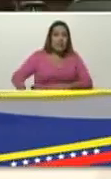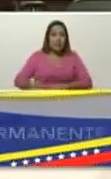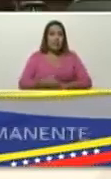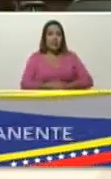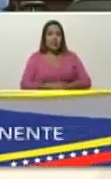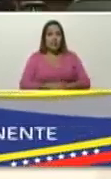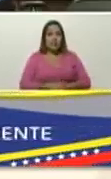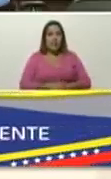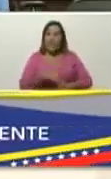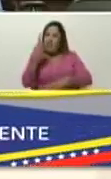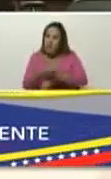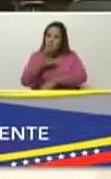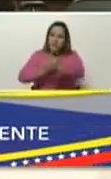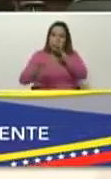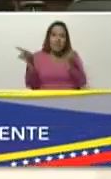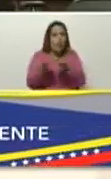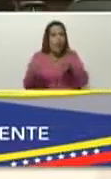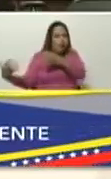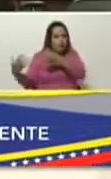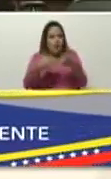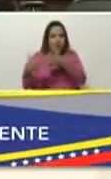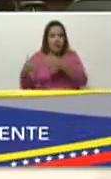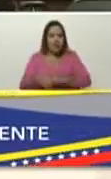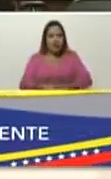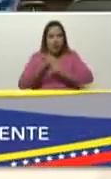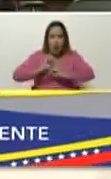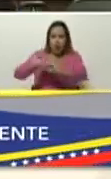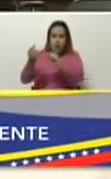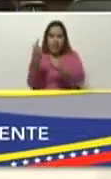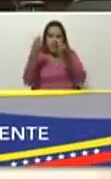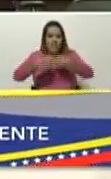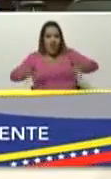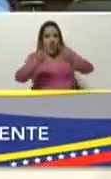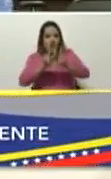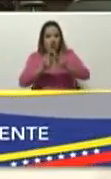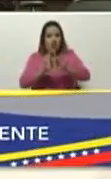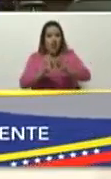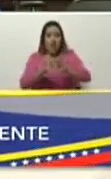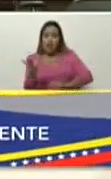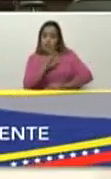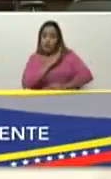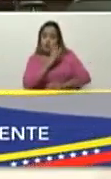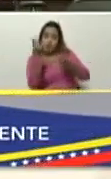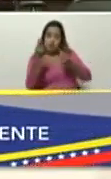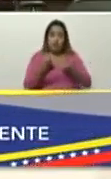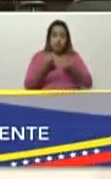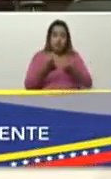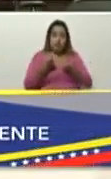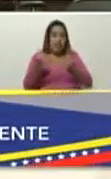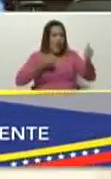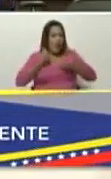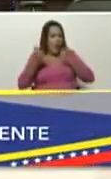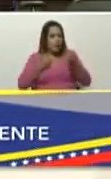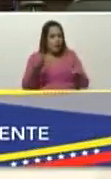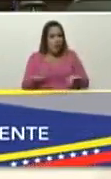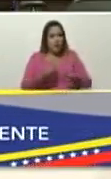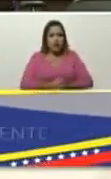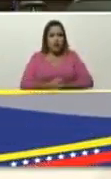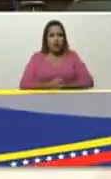Tenemos que combatir como una guerra contra los antivalores del egocentrismo, del caprichismo,